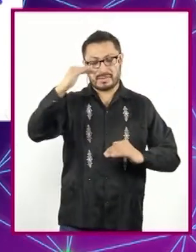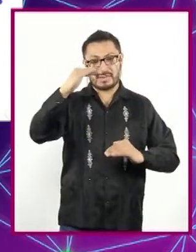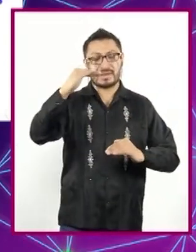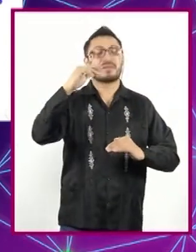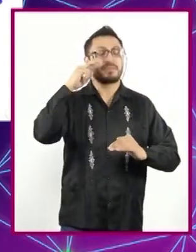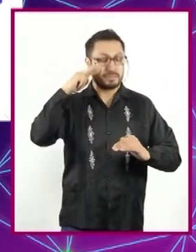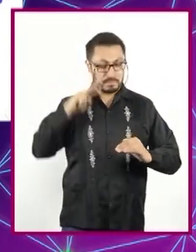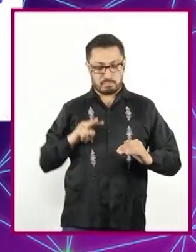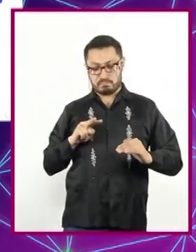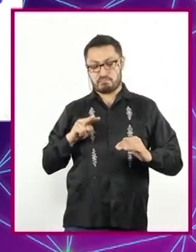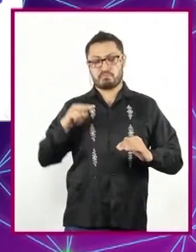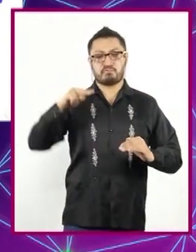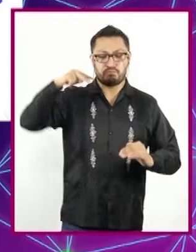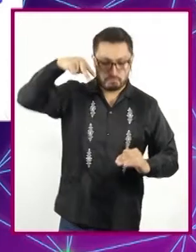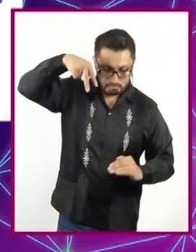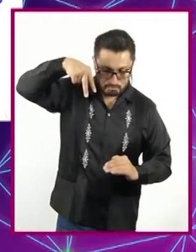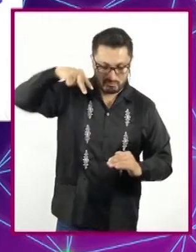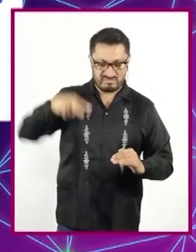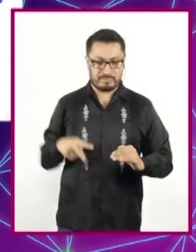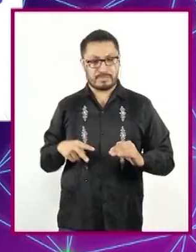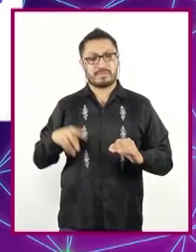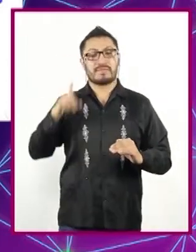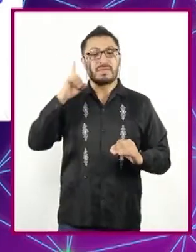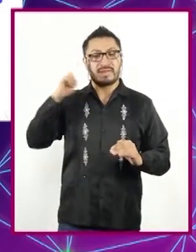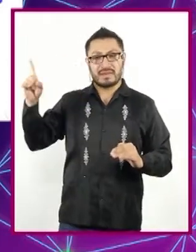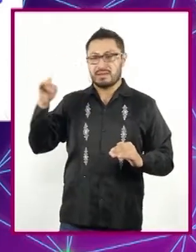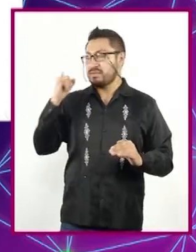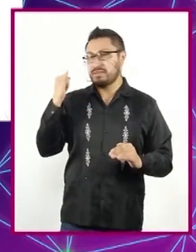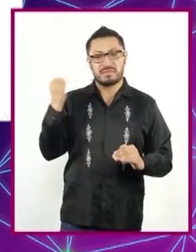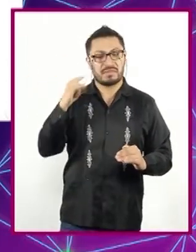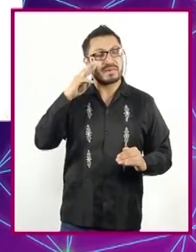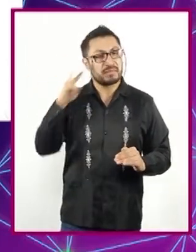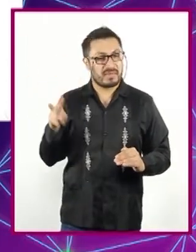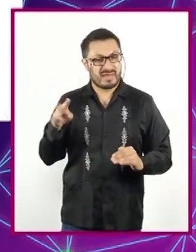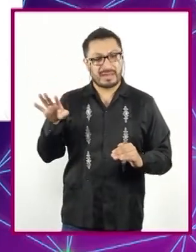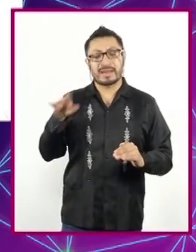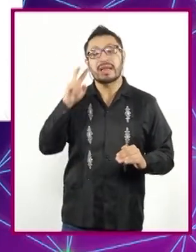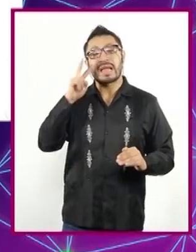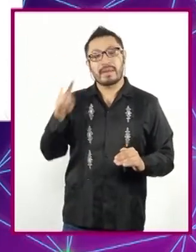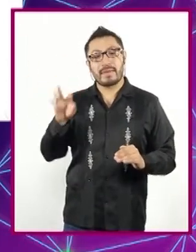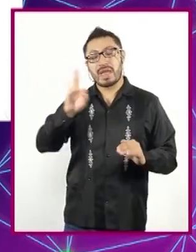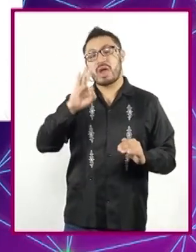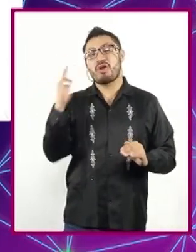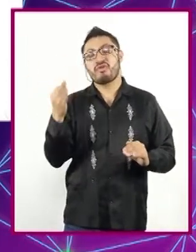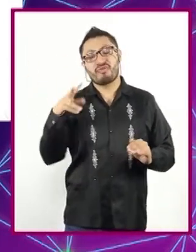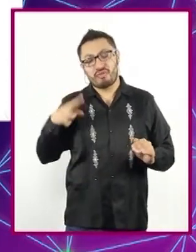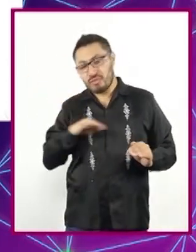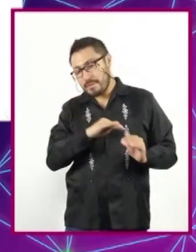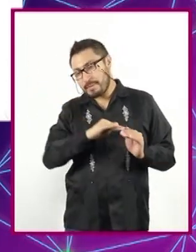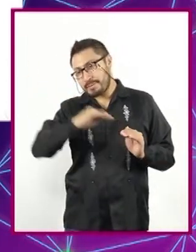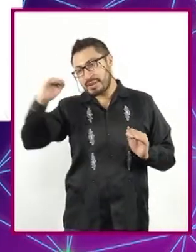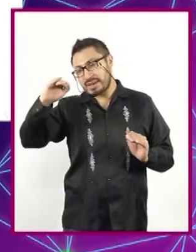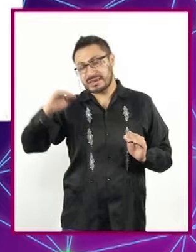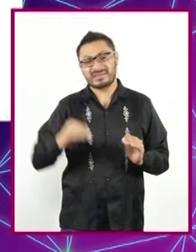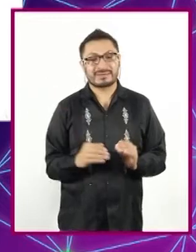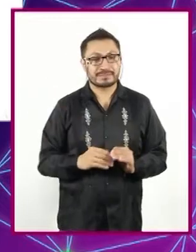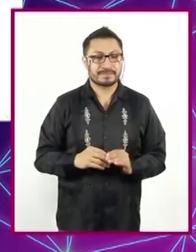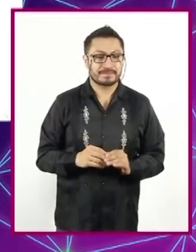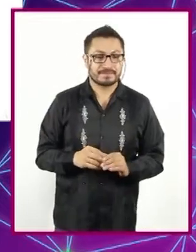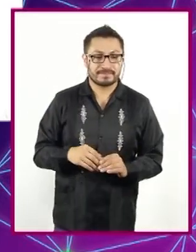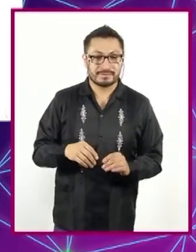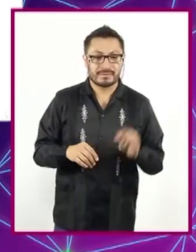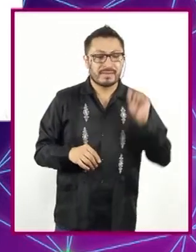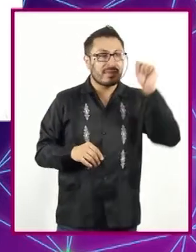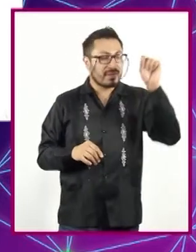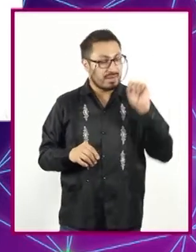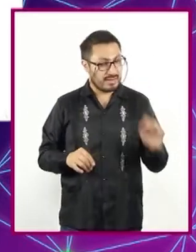pierde de vista la parte derecha de la pantalla, porque ahí se ve la forma del corte. Con la ayuda de los puntos